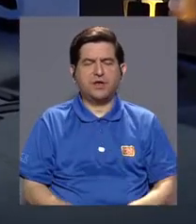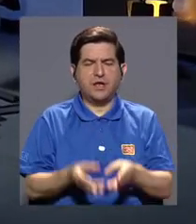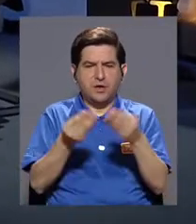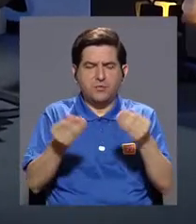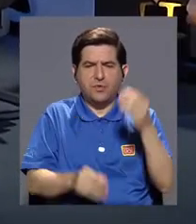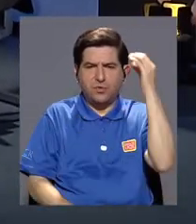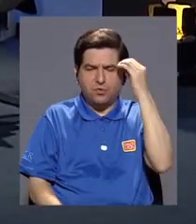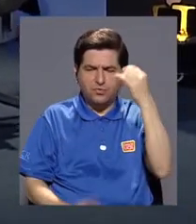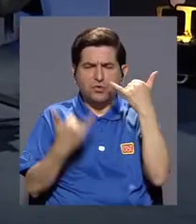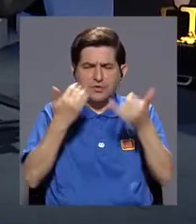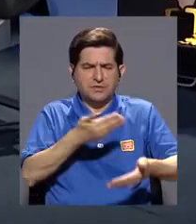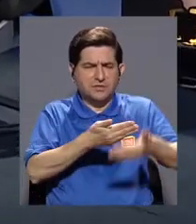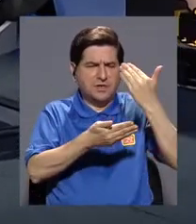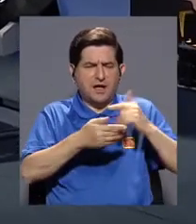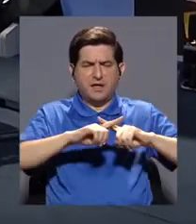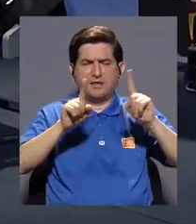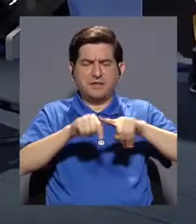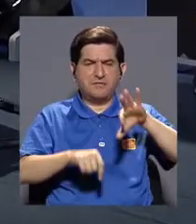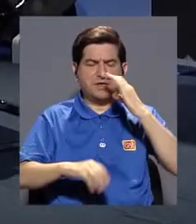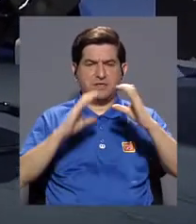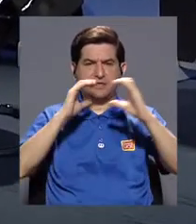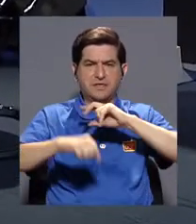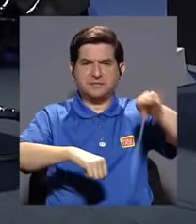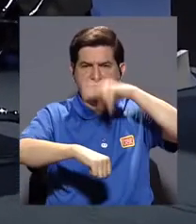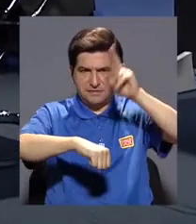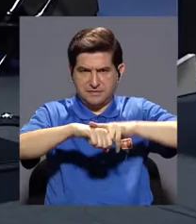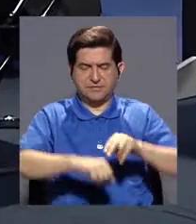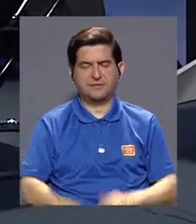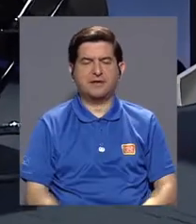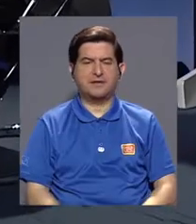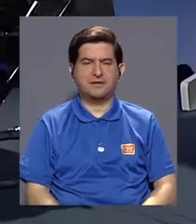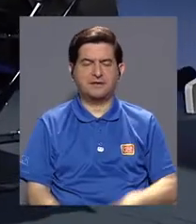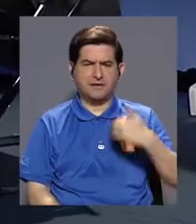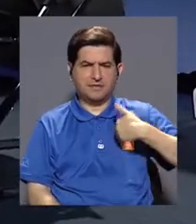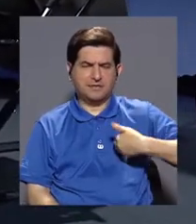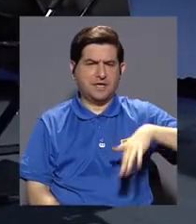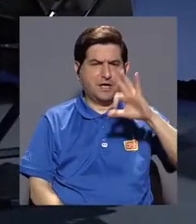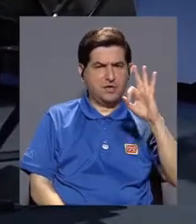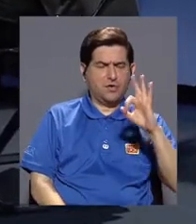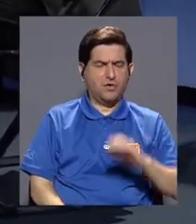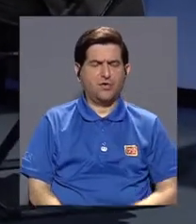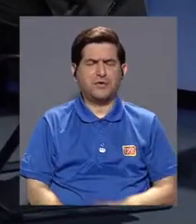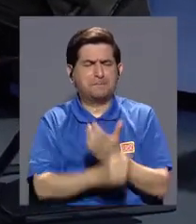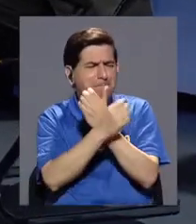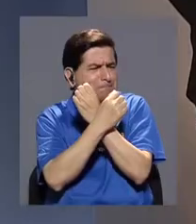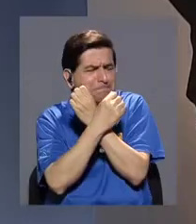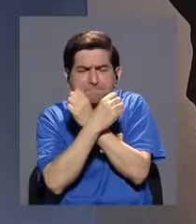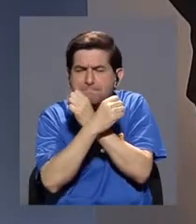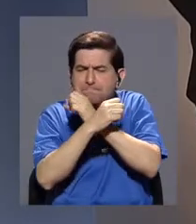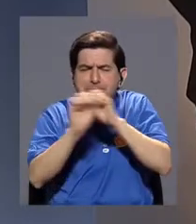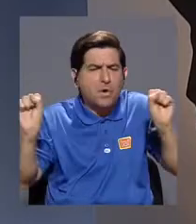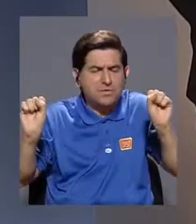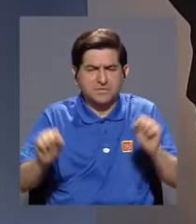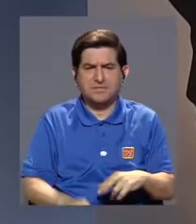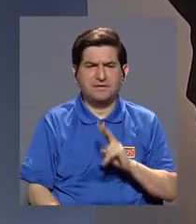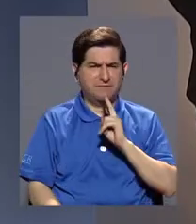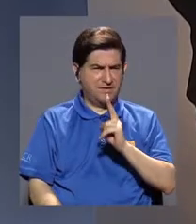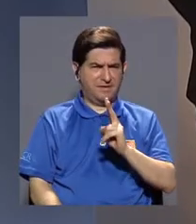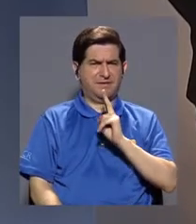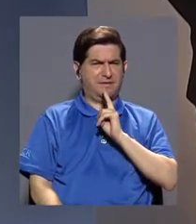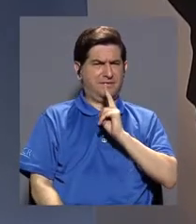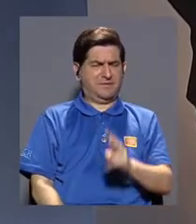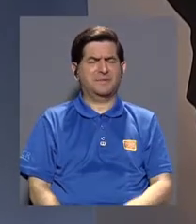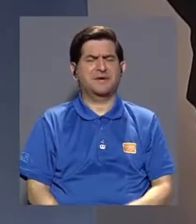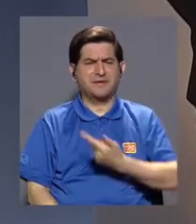hace mucho tiempo en diferentes medios nacionales. Don Fernando, ¿qué es lo que imposibilita